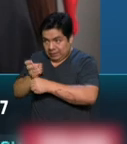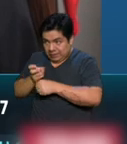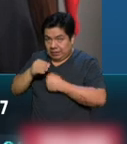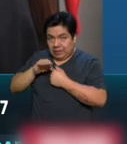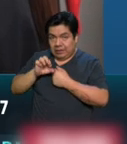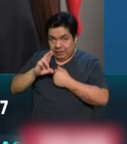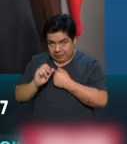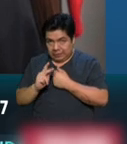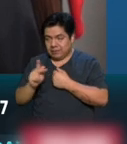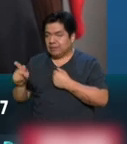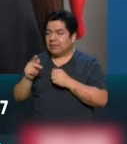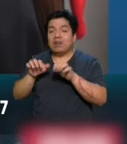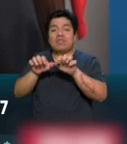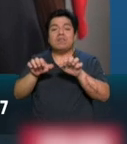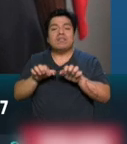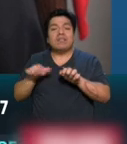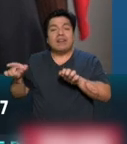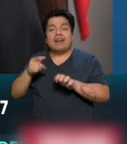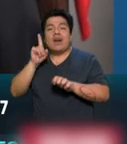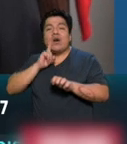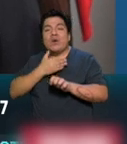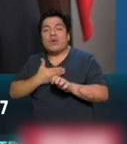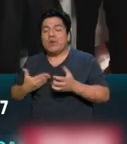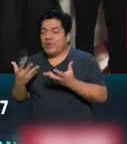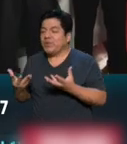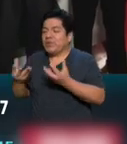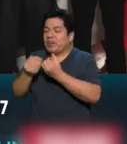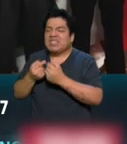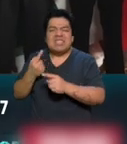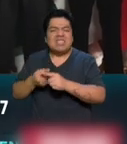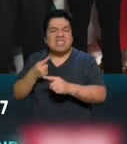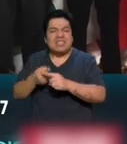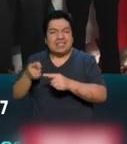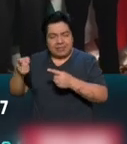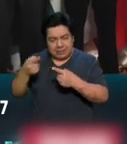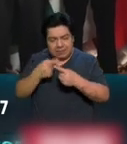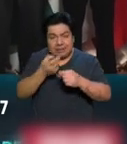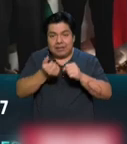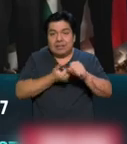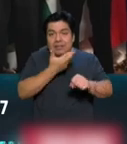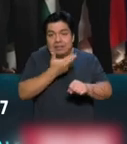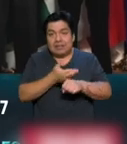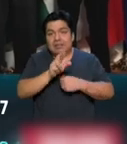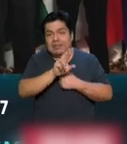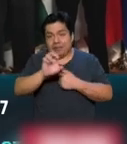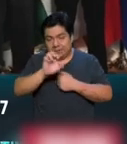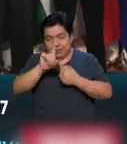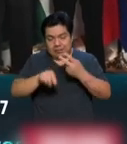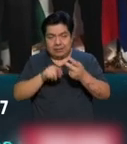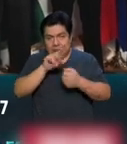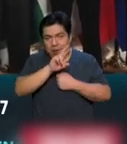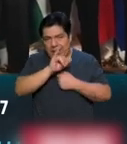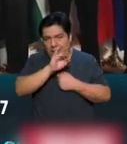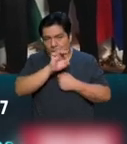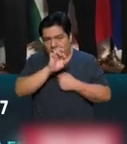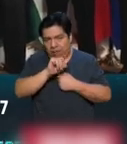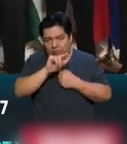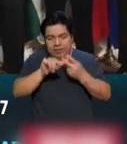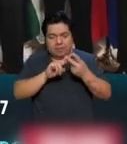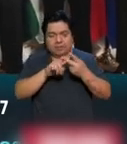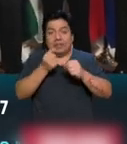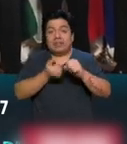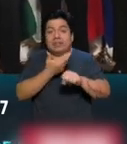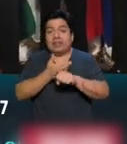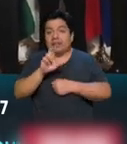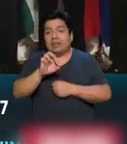Carney. La comitiva que acompaña a la presidenta Sheinbaum está conformada por el secretario de Relaciones Exteriores, Juan Ramón de la Fuente, el